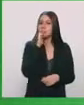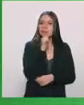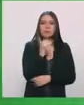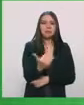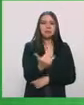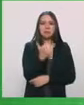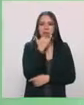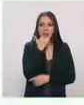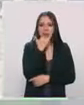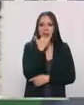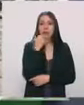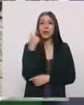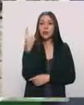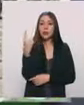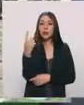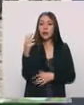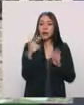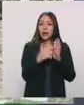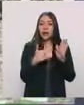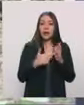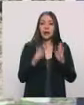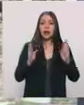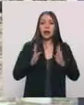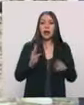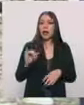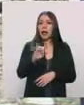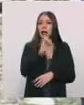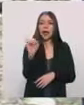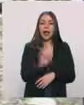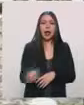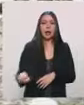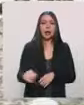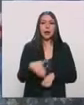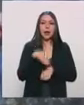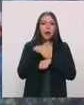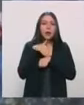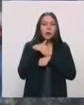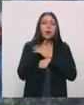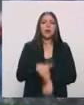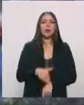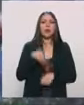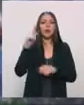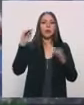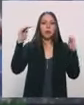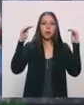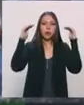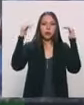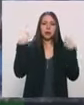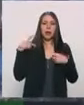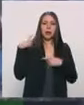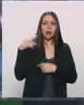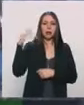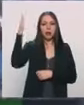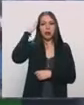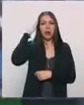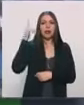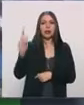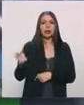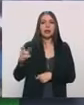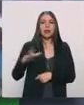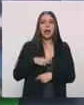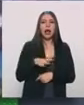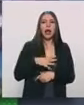del ejército es que jamás se obedece a un superior que está en manos, en poder